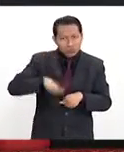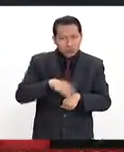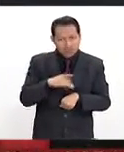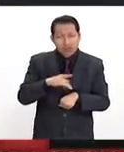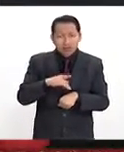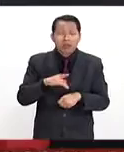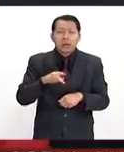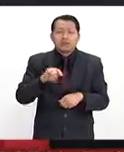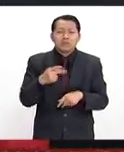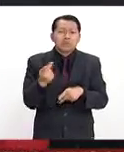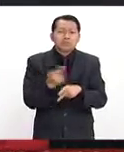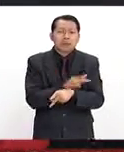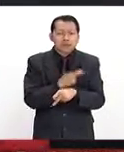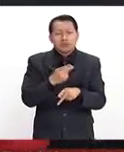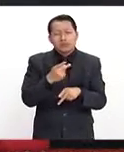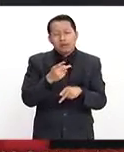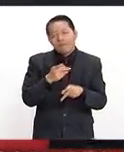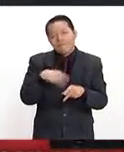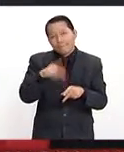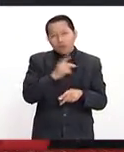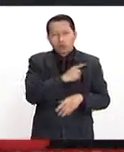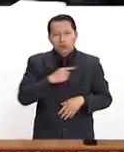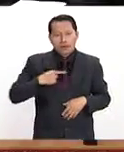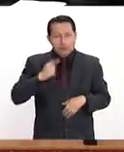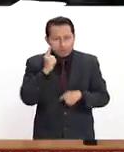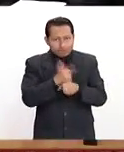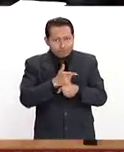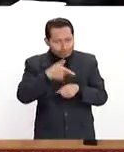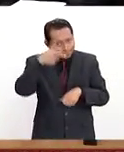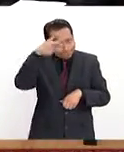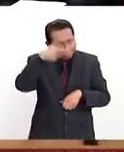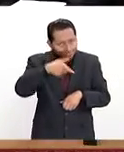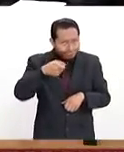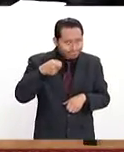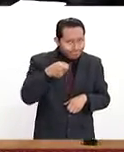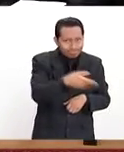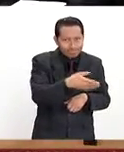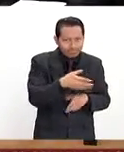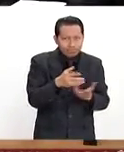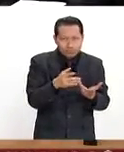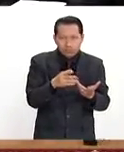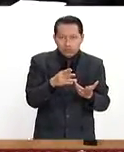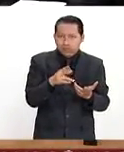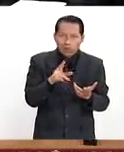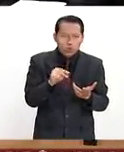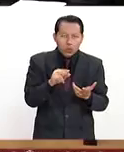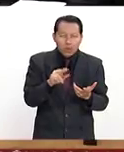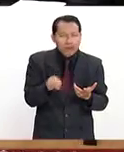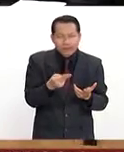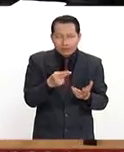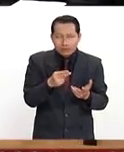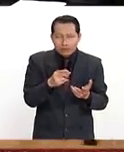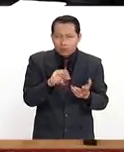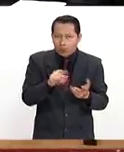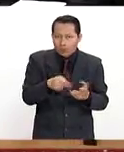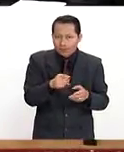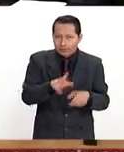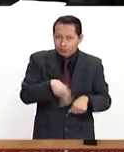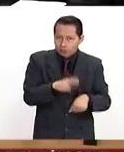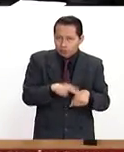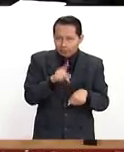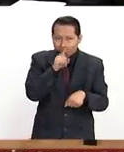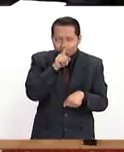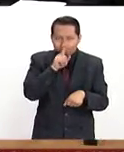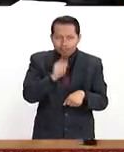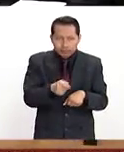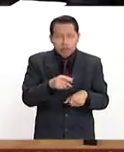como evento, si no se le pone nombre, si no se le pone etiqueta como un fenómeno anormal o como un problema social, pues de